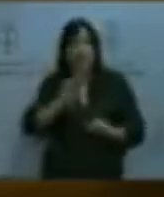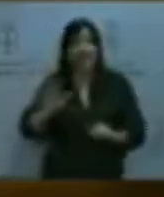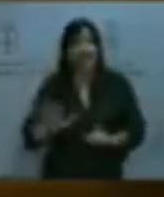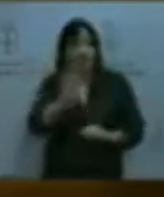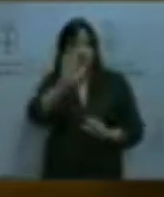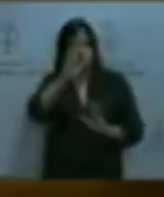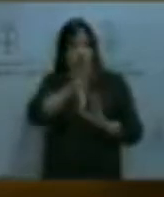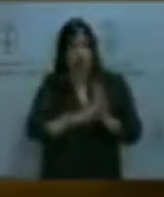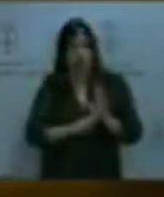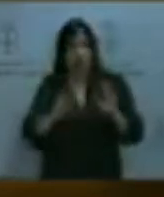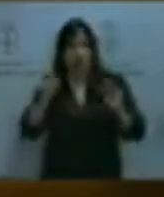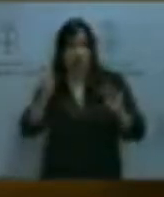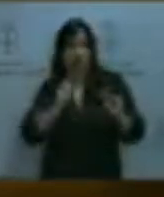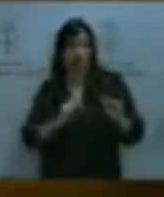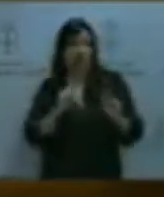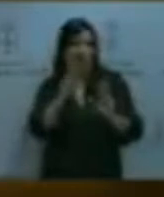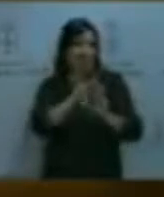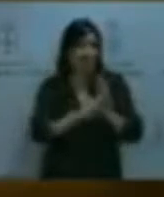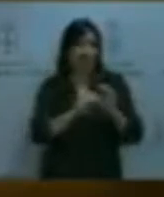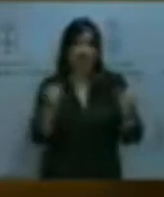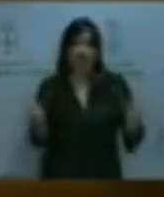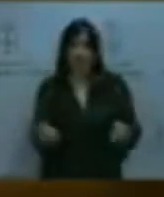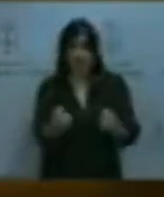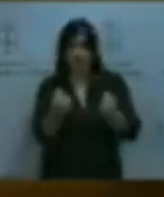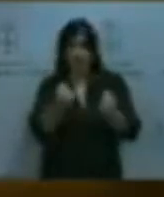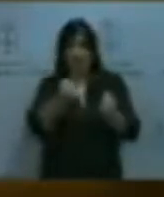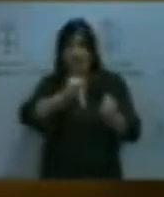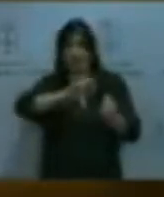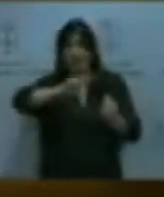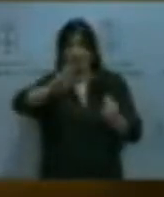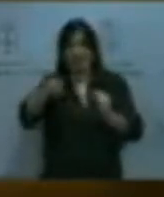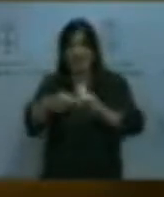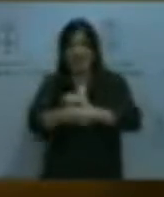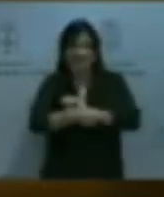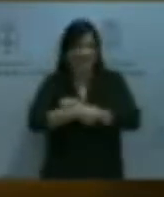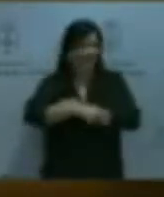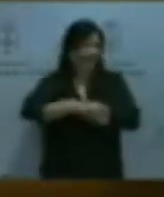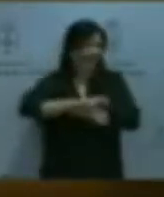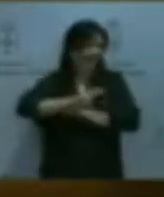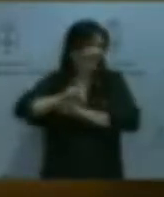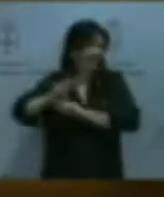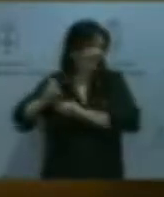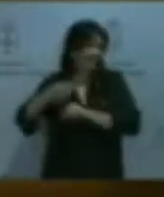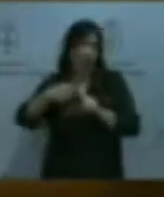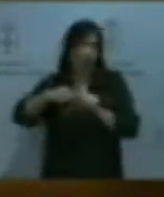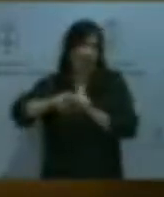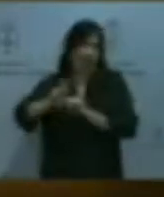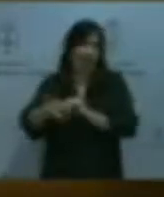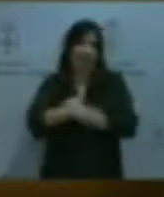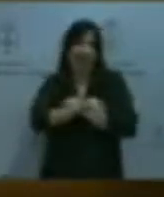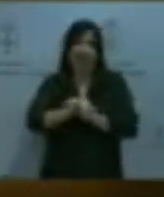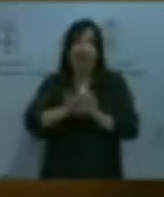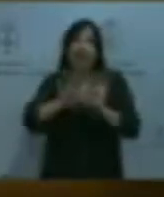tiene estrategias vamos toda la vida y para ver lo que no tiene es cumplimiento